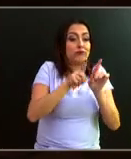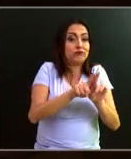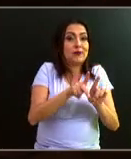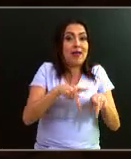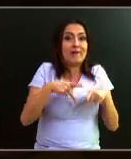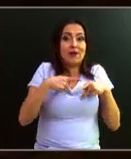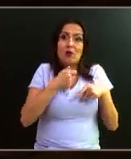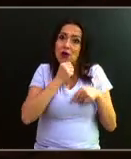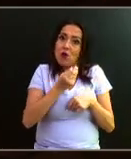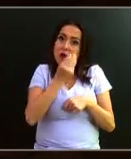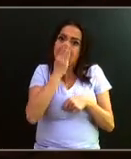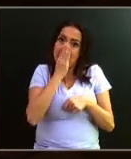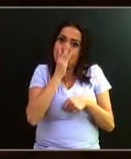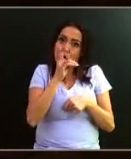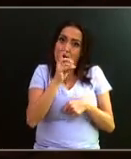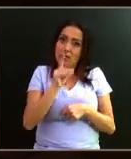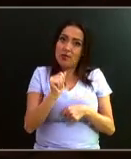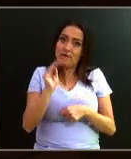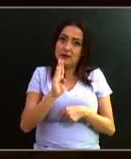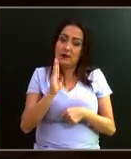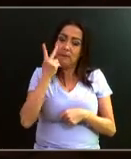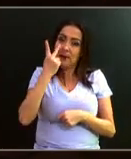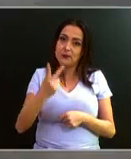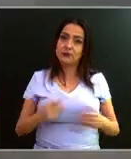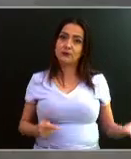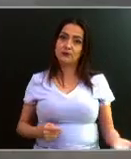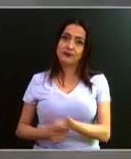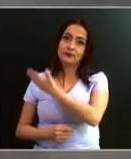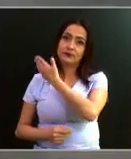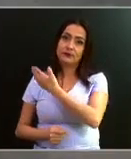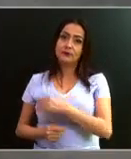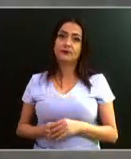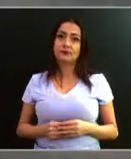esta joven madre, Loida Villalobos. Veamos.